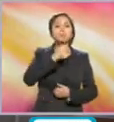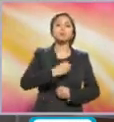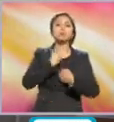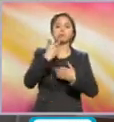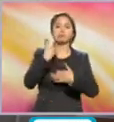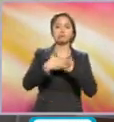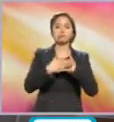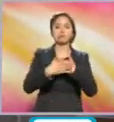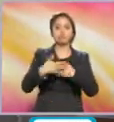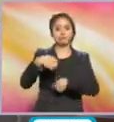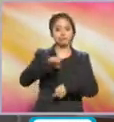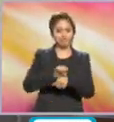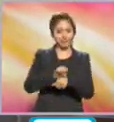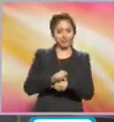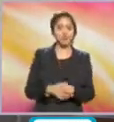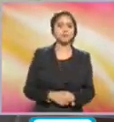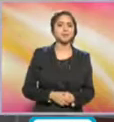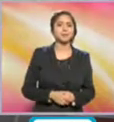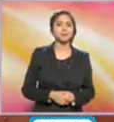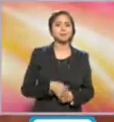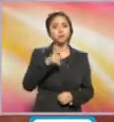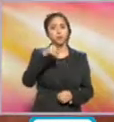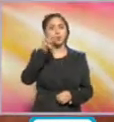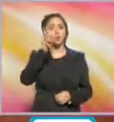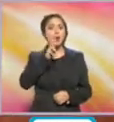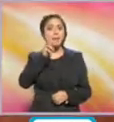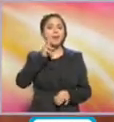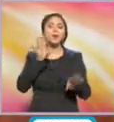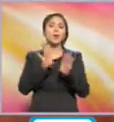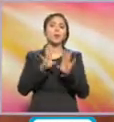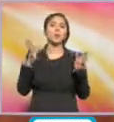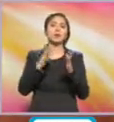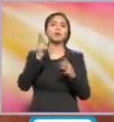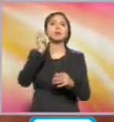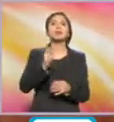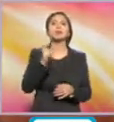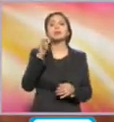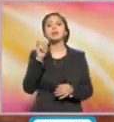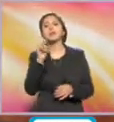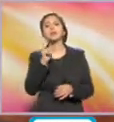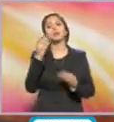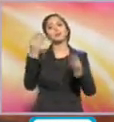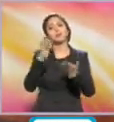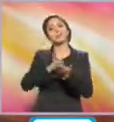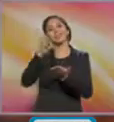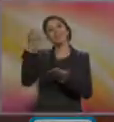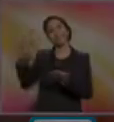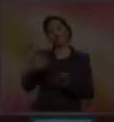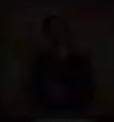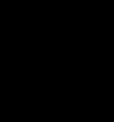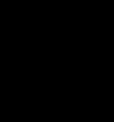próxima semana. Sí, ¿Ya? por si no sabían cuál Rapidito. ponerle, ¿no? Ya. Ahí está. Escojan. Hijitos, pónganse Más de las una, ahí canciones. está. Gracias. No, gracias a Muchísimas ustedes. gracias.